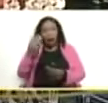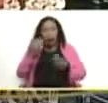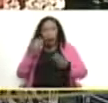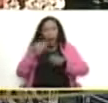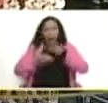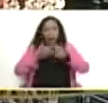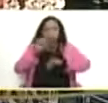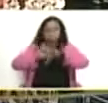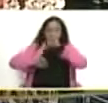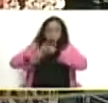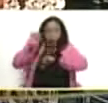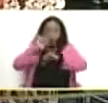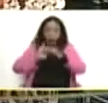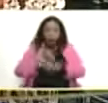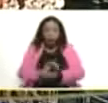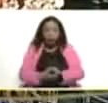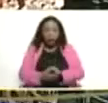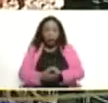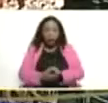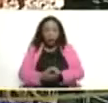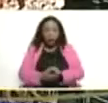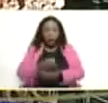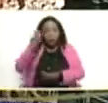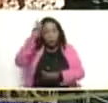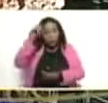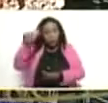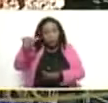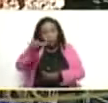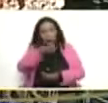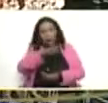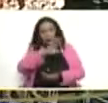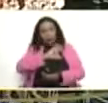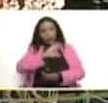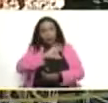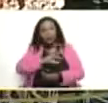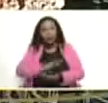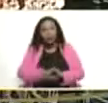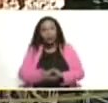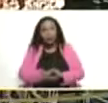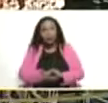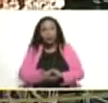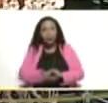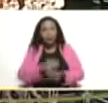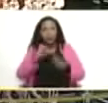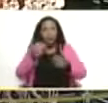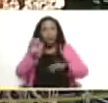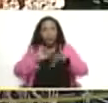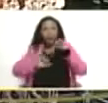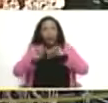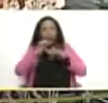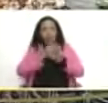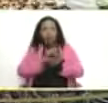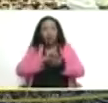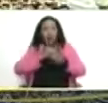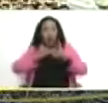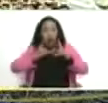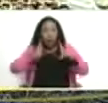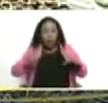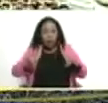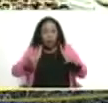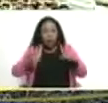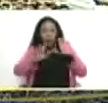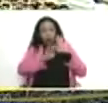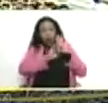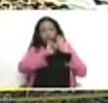defenderlo, para defender al pueblo, para defender la soberanía, para defender la democracia, para defender la